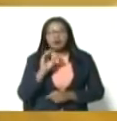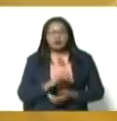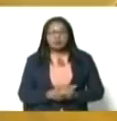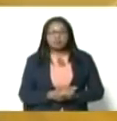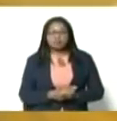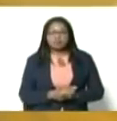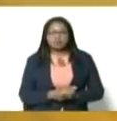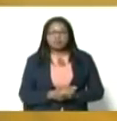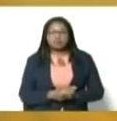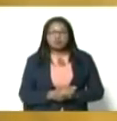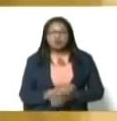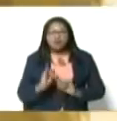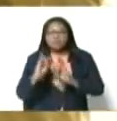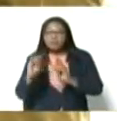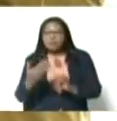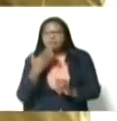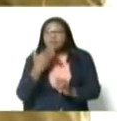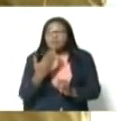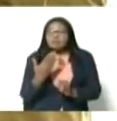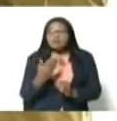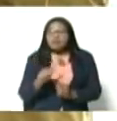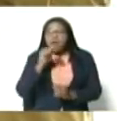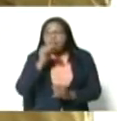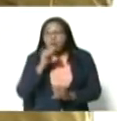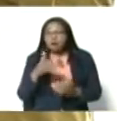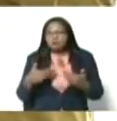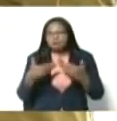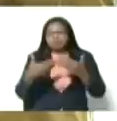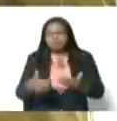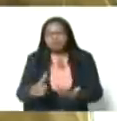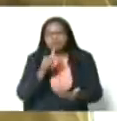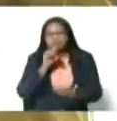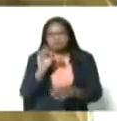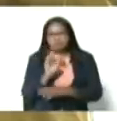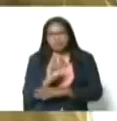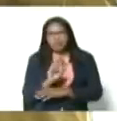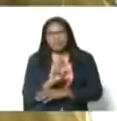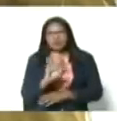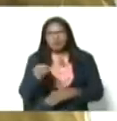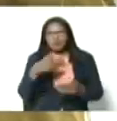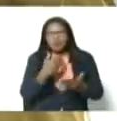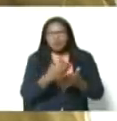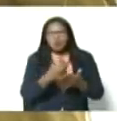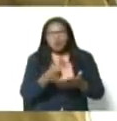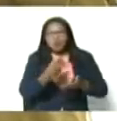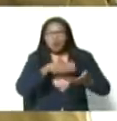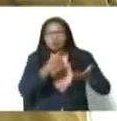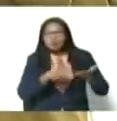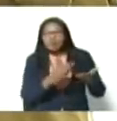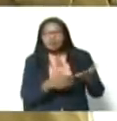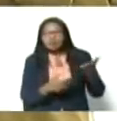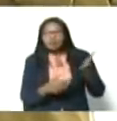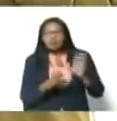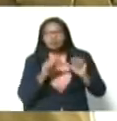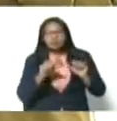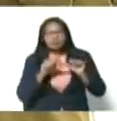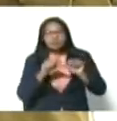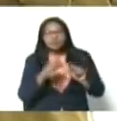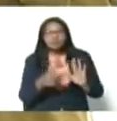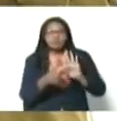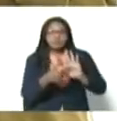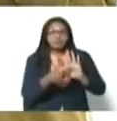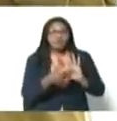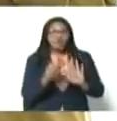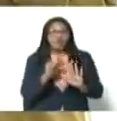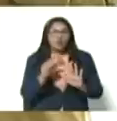agua. Yo entregué bastantes contratos de estos. Y no sigan mi ejemplo.